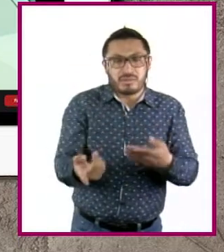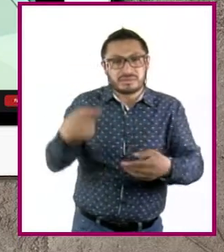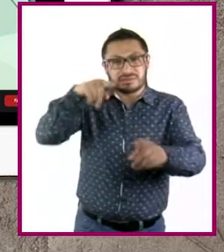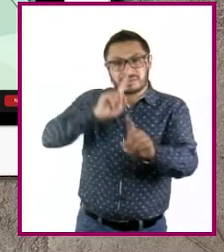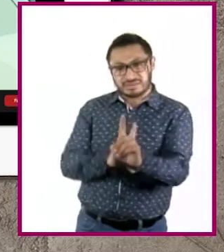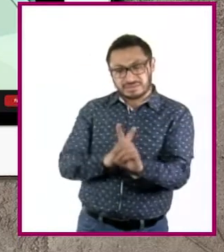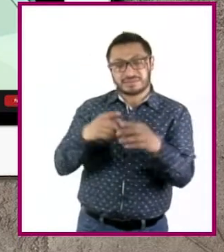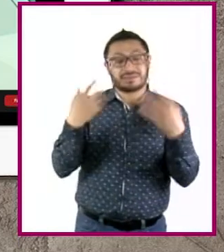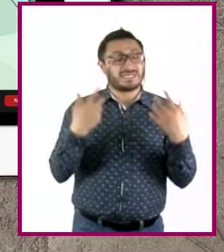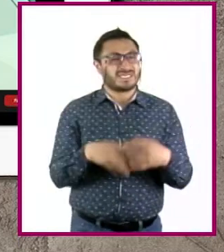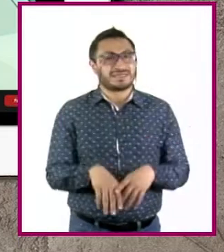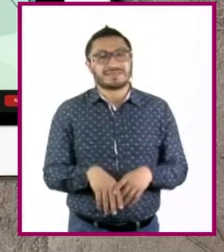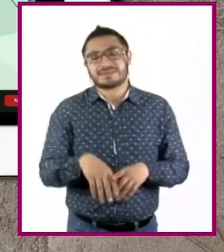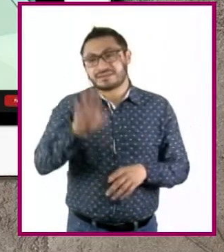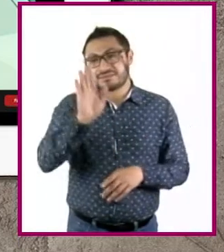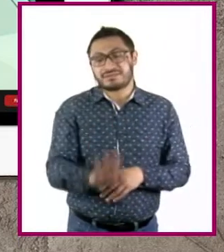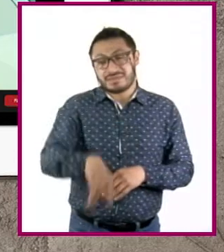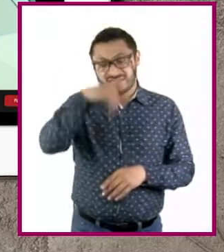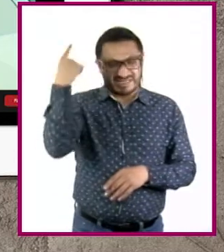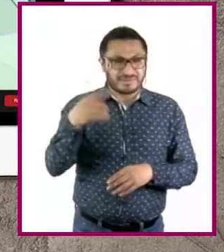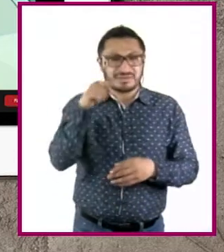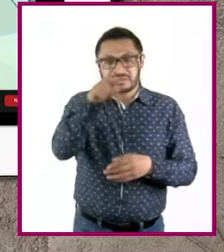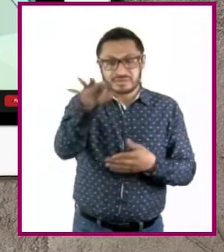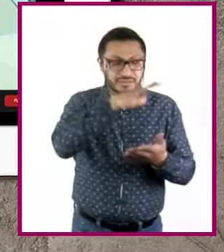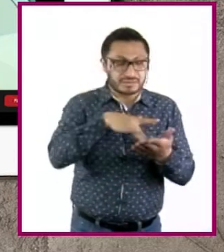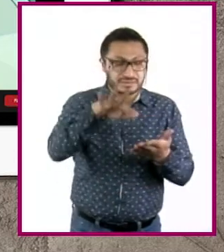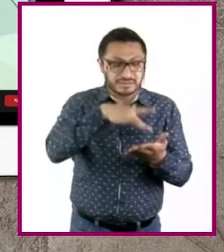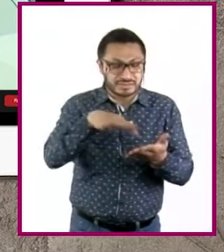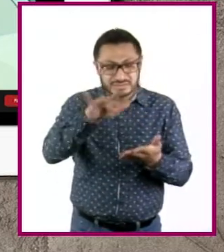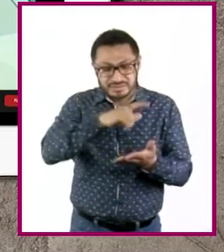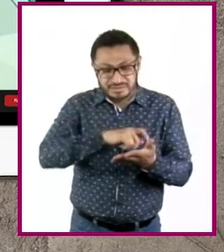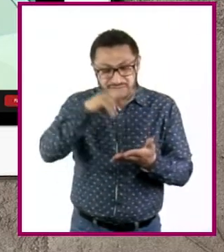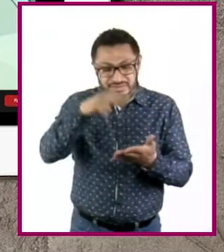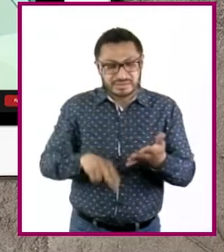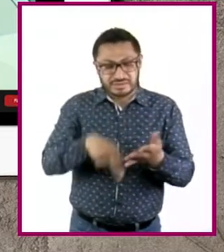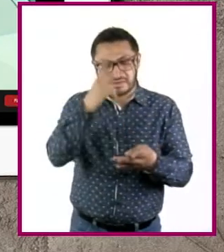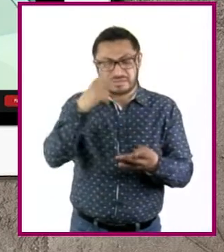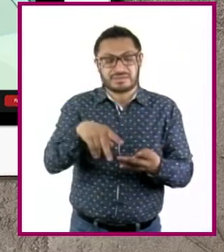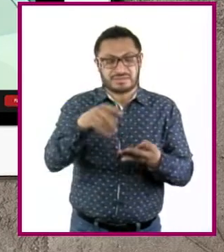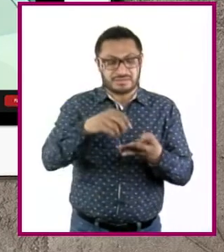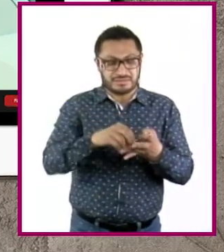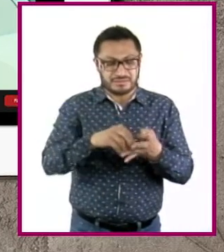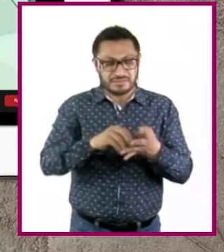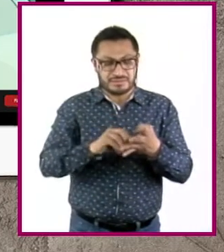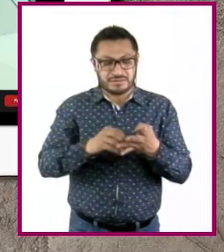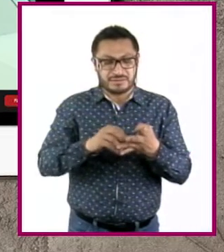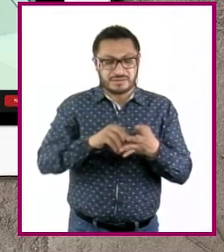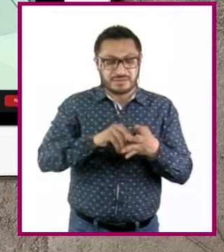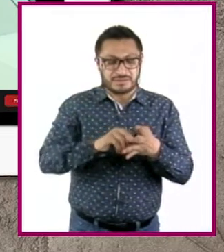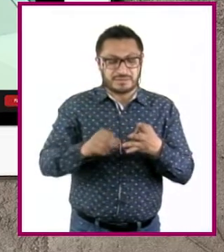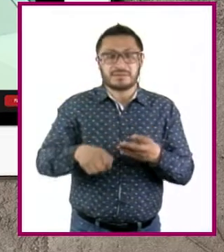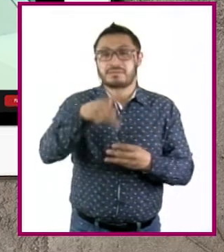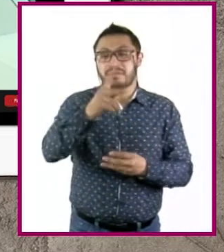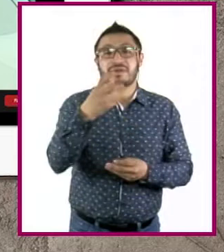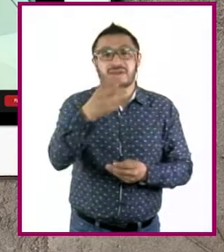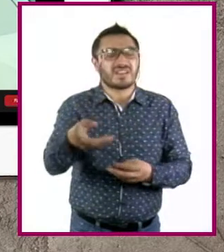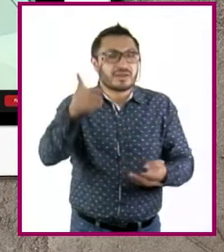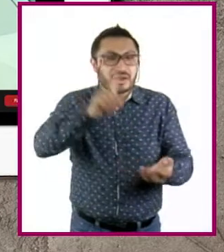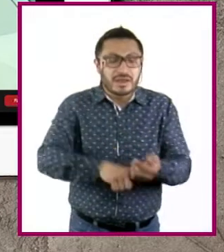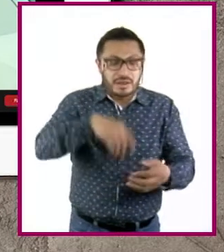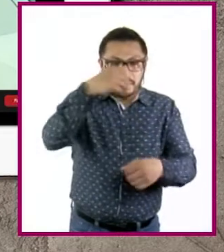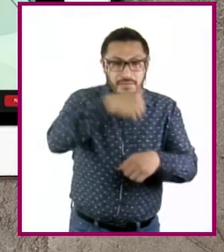que pareciera ser muy fácil estar leyendo y firmando, pero tiene uno que estar pensando que detrás de cada expediente, detrás de cada